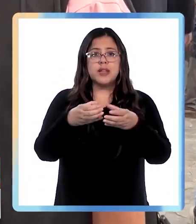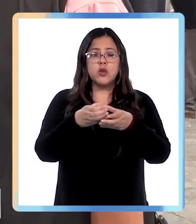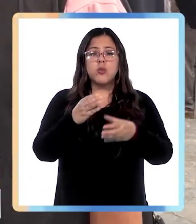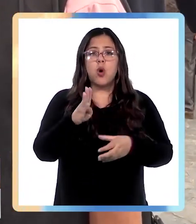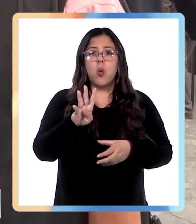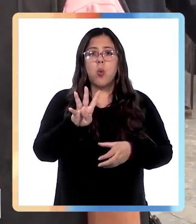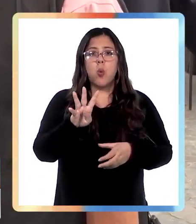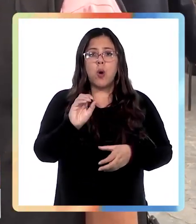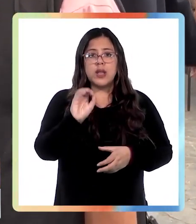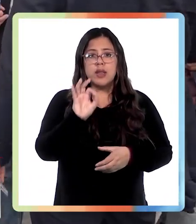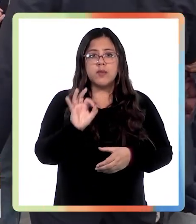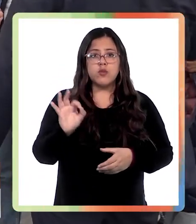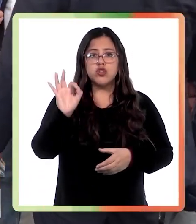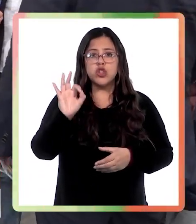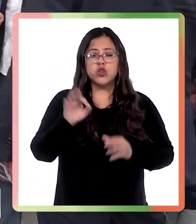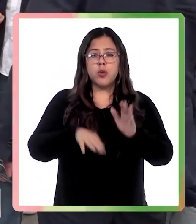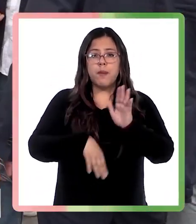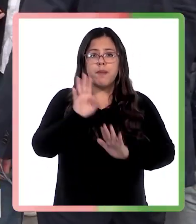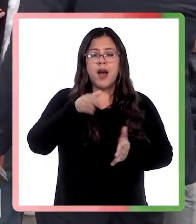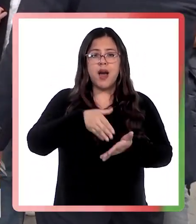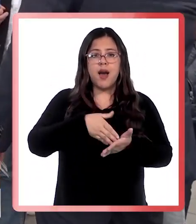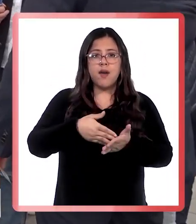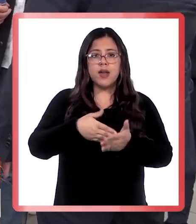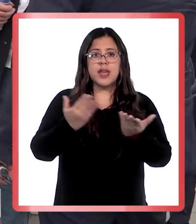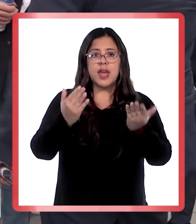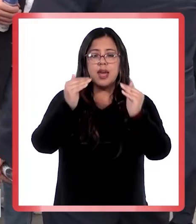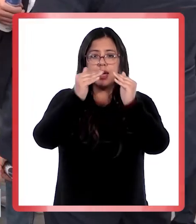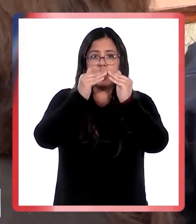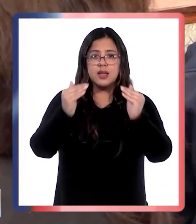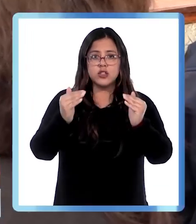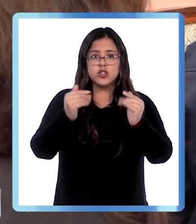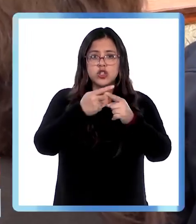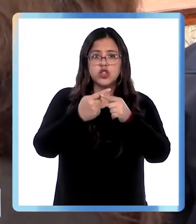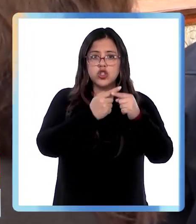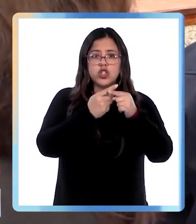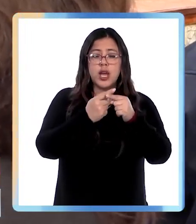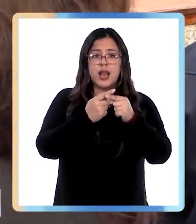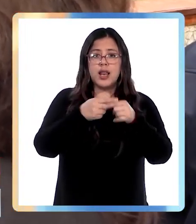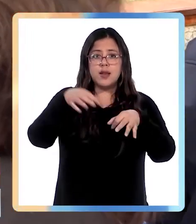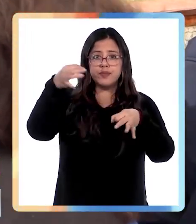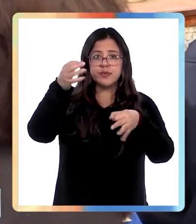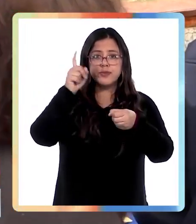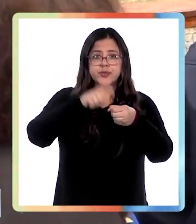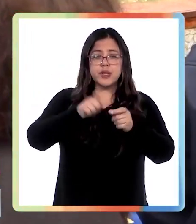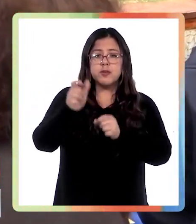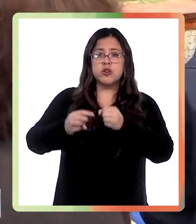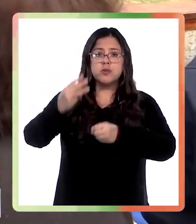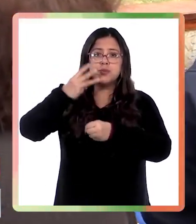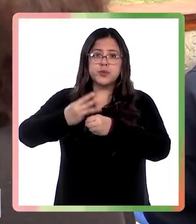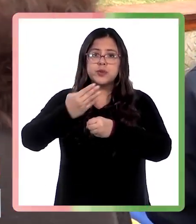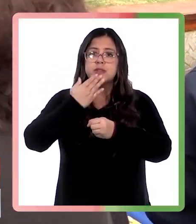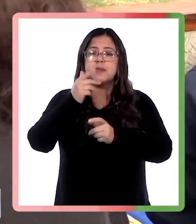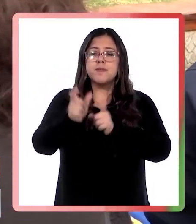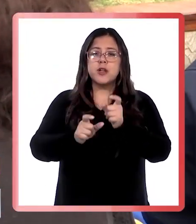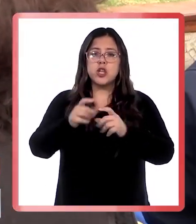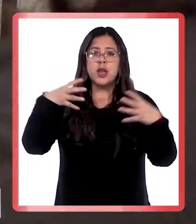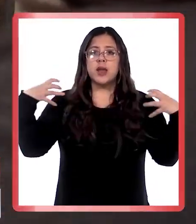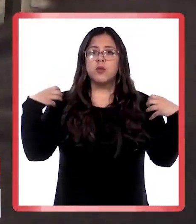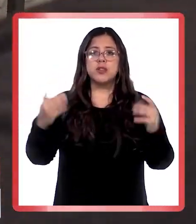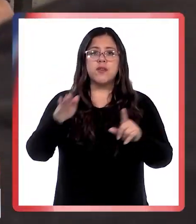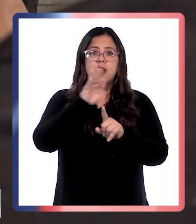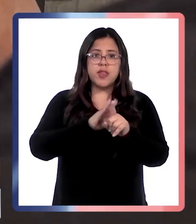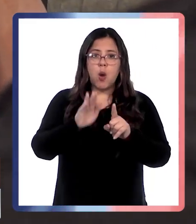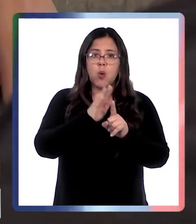tramo del 40% de mayor vulnerabilidad en el registro social de hogares a los adultos mayores y a quienes en